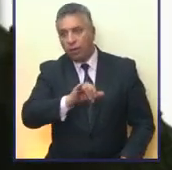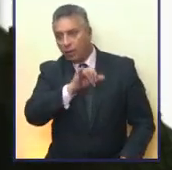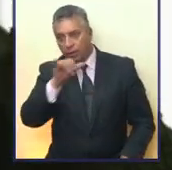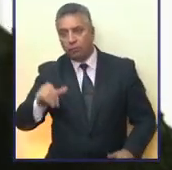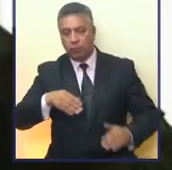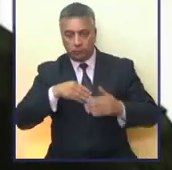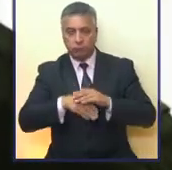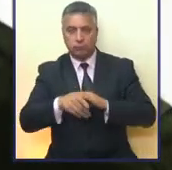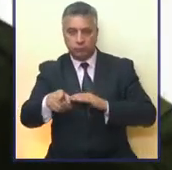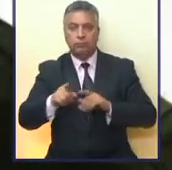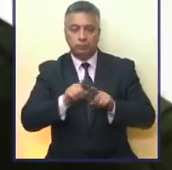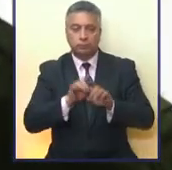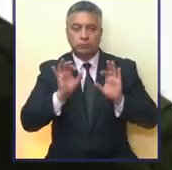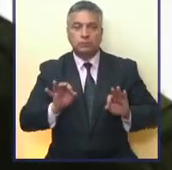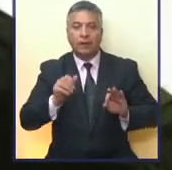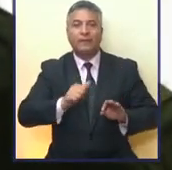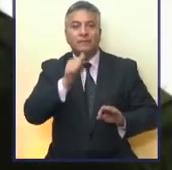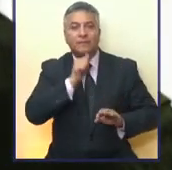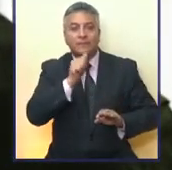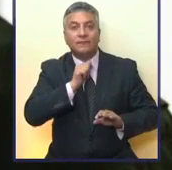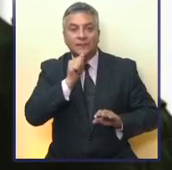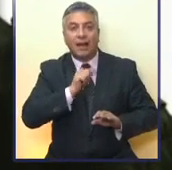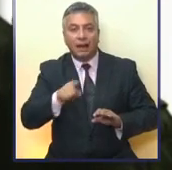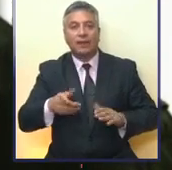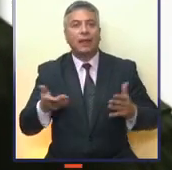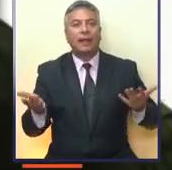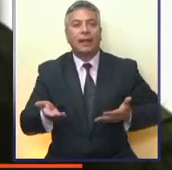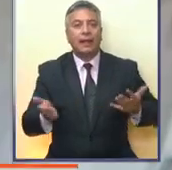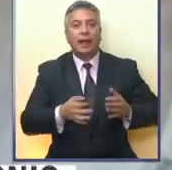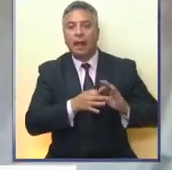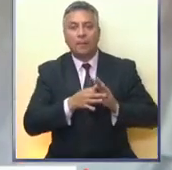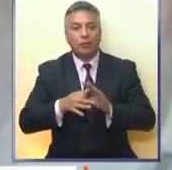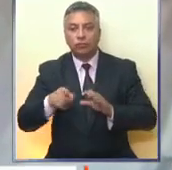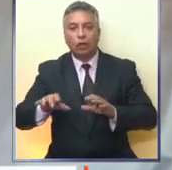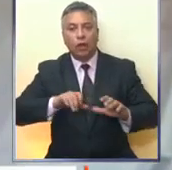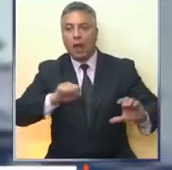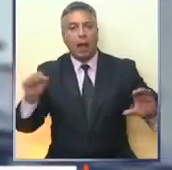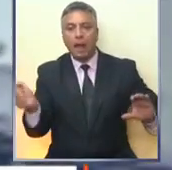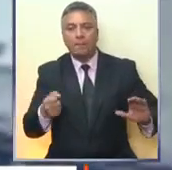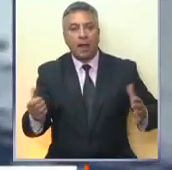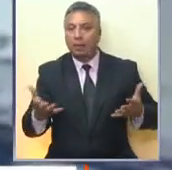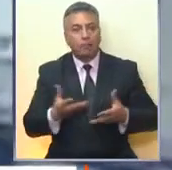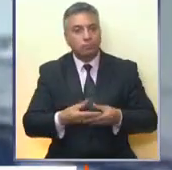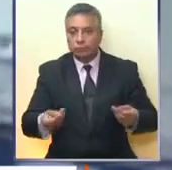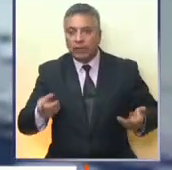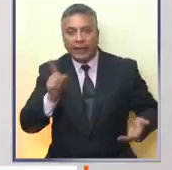es la parte que nos falta investigar qué pasó finalmente con la espada.